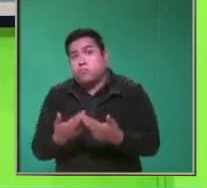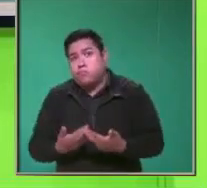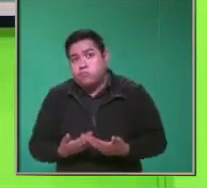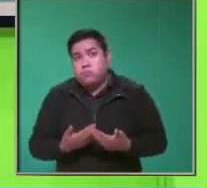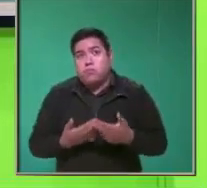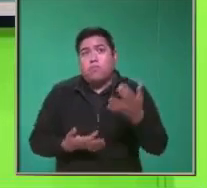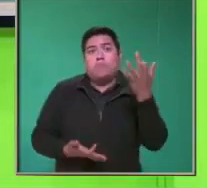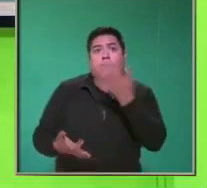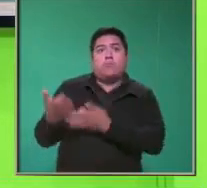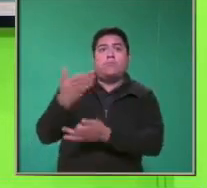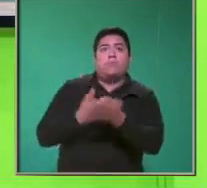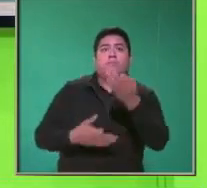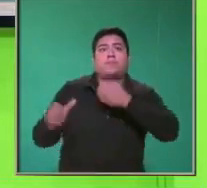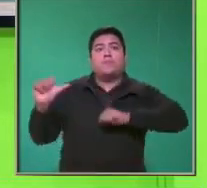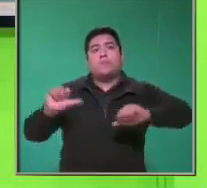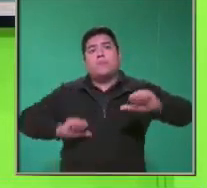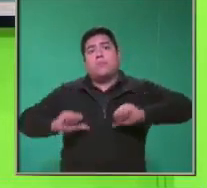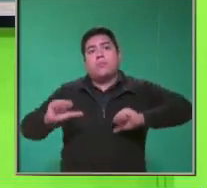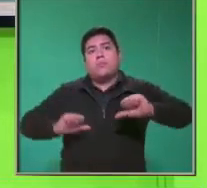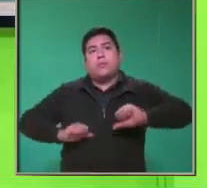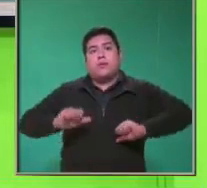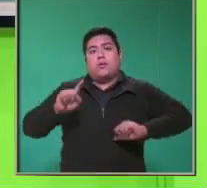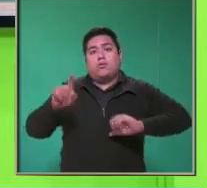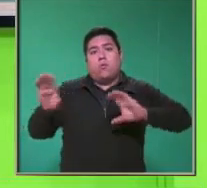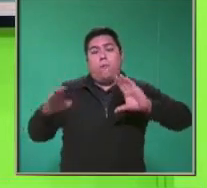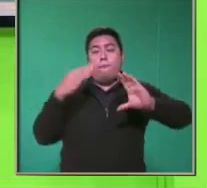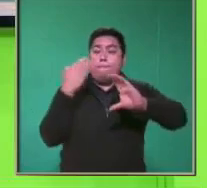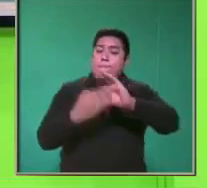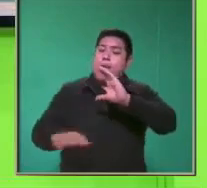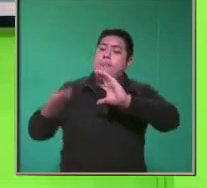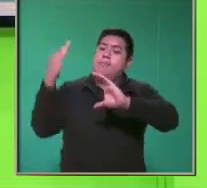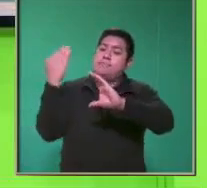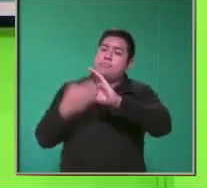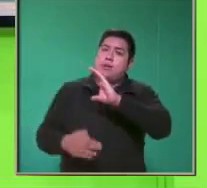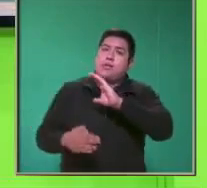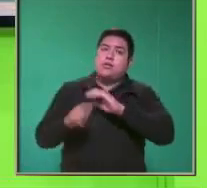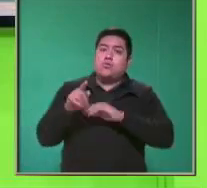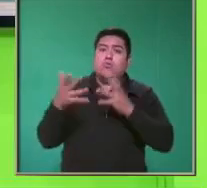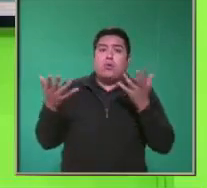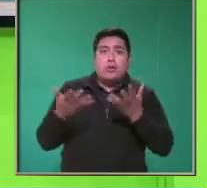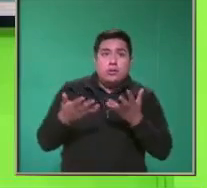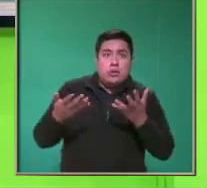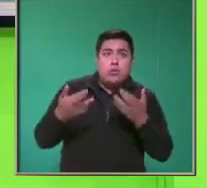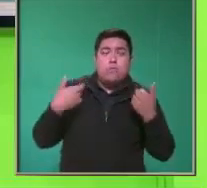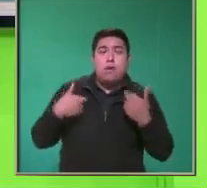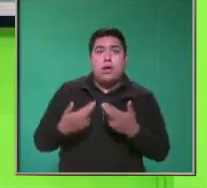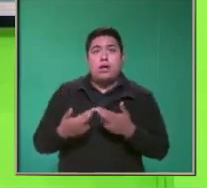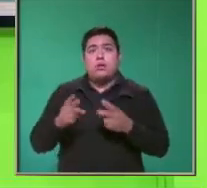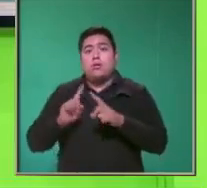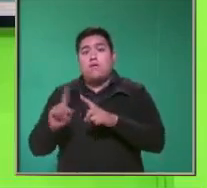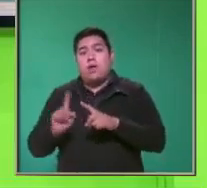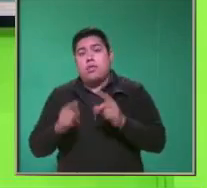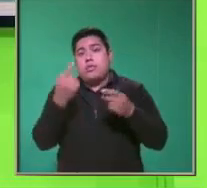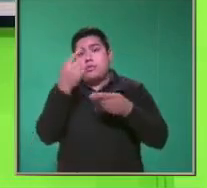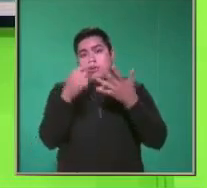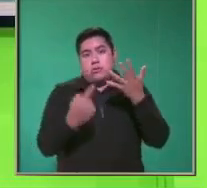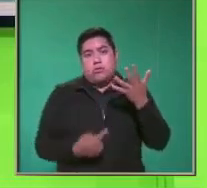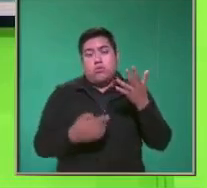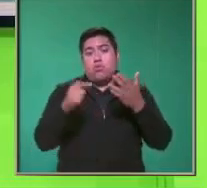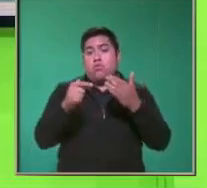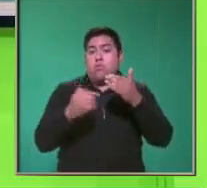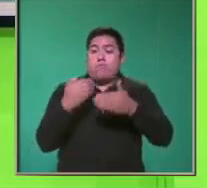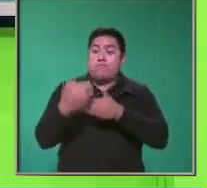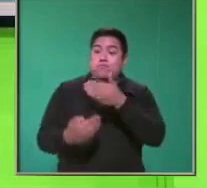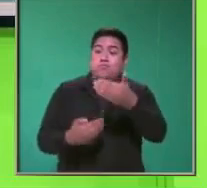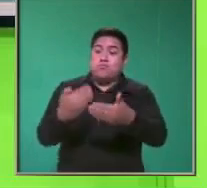todas las actividades que tú mandas y que tú elaboras, de aquí toman ellos los parámetros para medir tu avance y